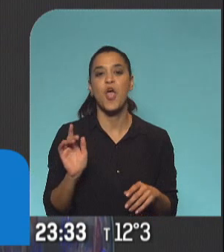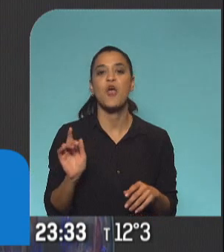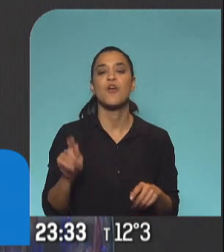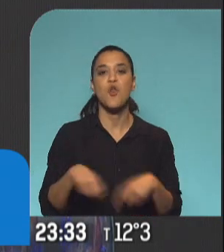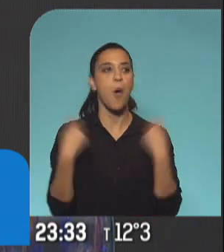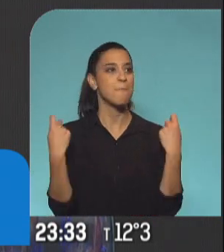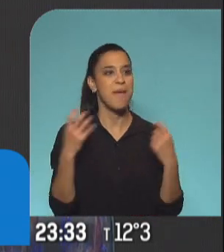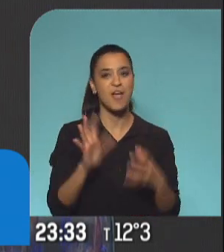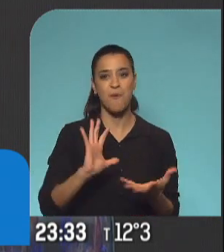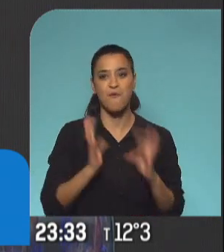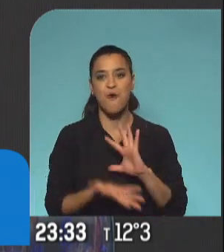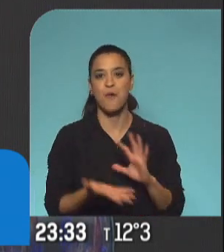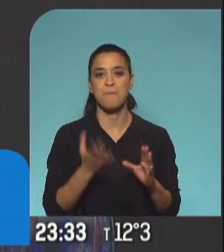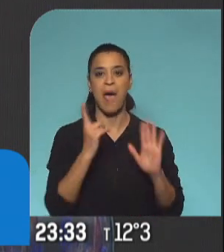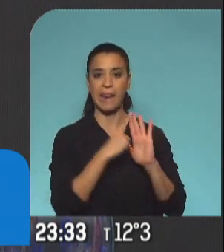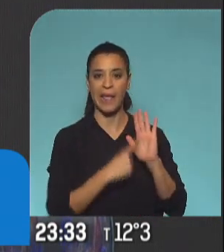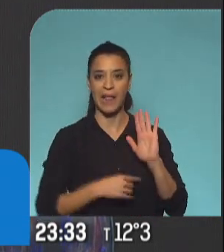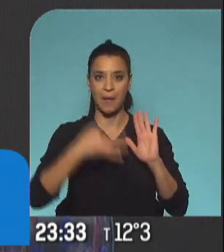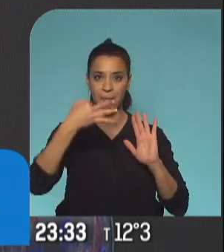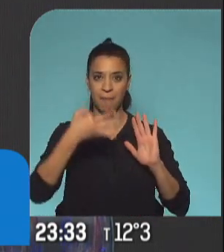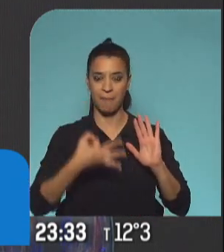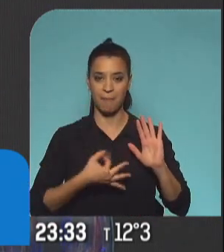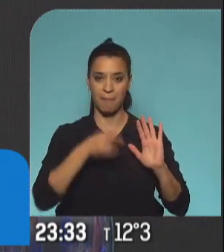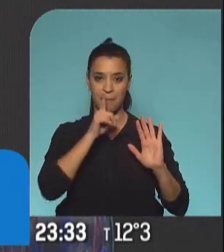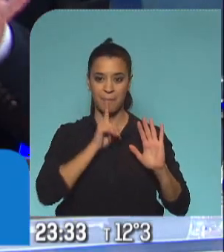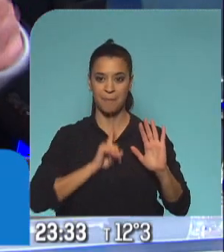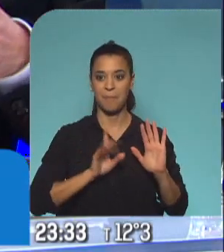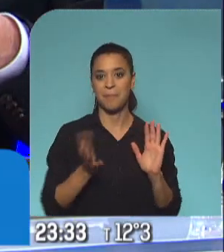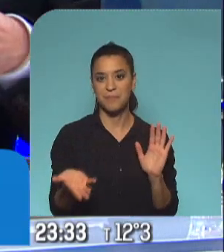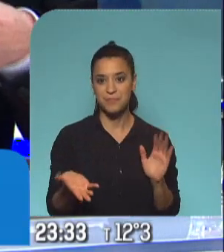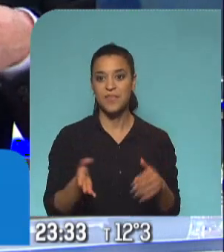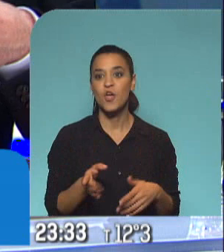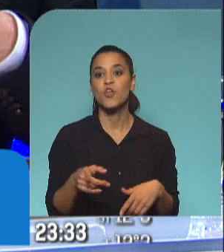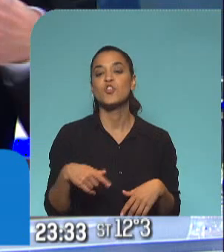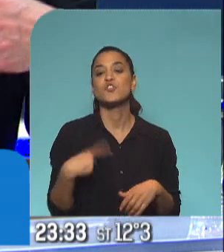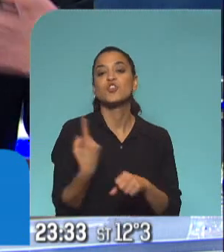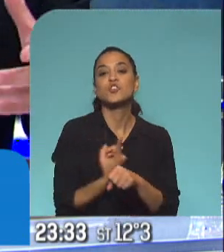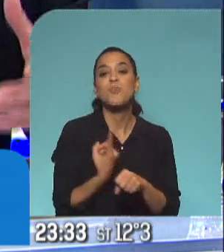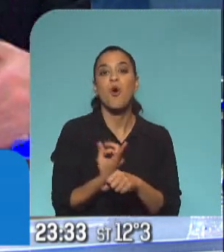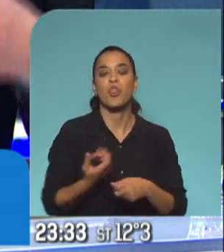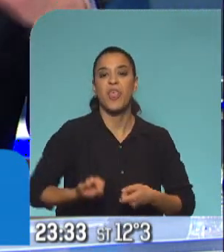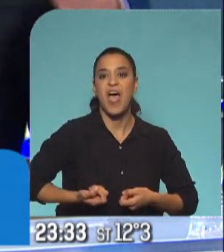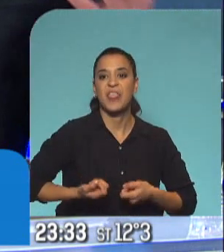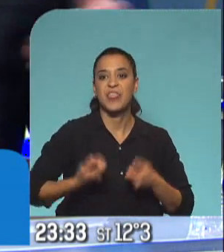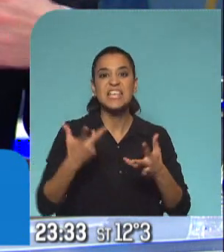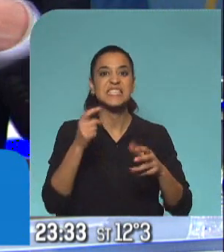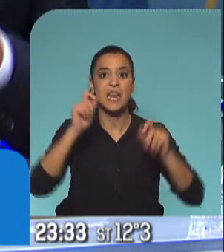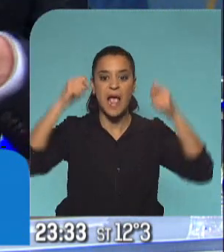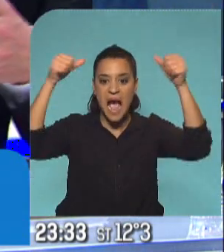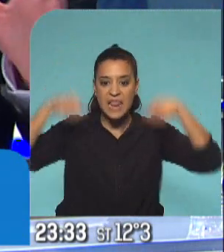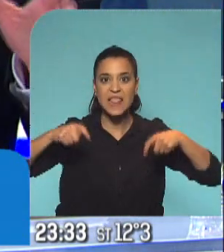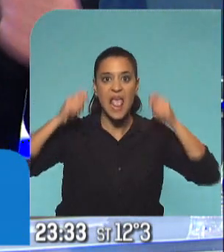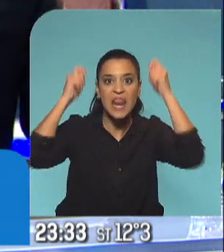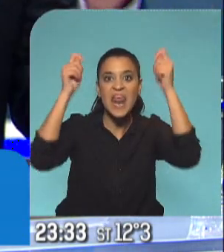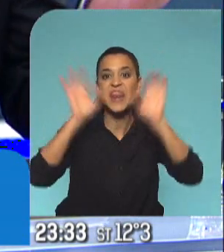los paradigmas o con las reglas como para... Sí, porque estaba al empatiza. límite, ¿no? Porque de Claro. hecho no se podía exponer nada, ningún cartel, ningún cual.